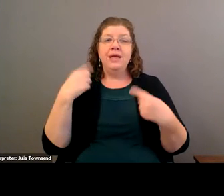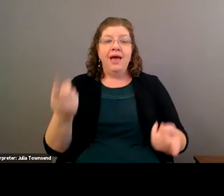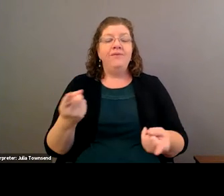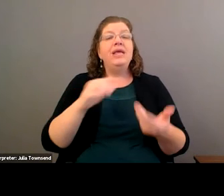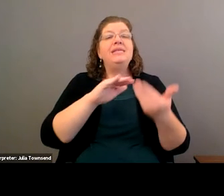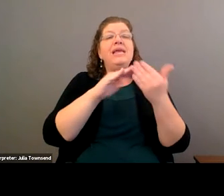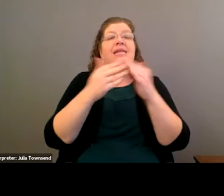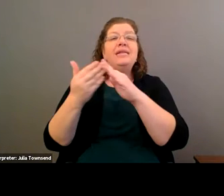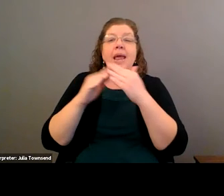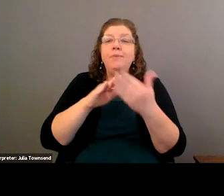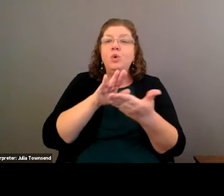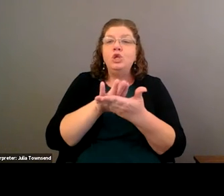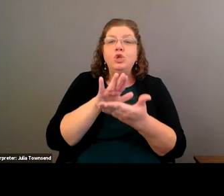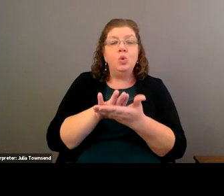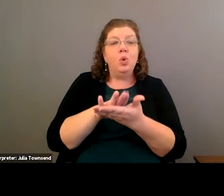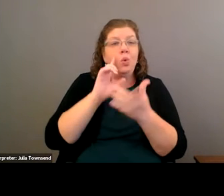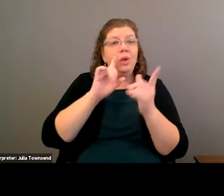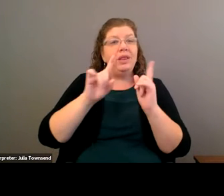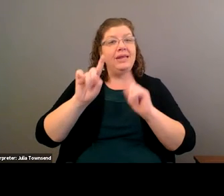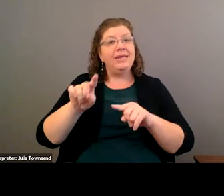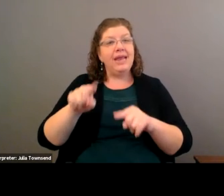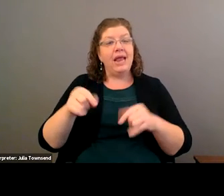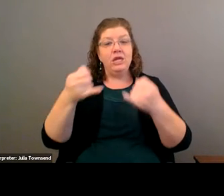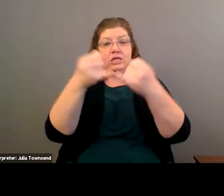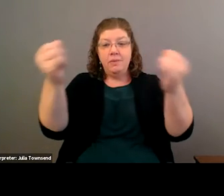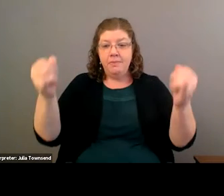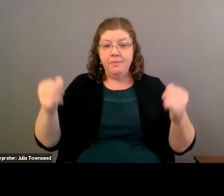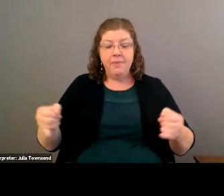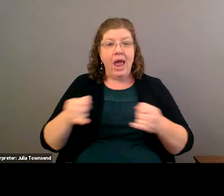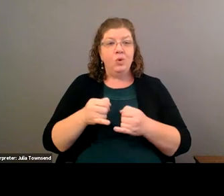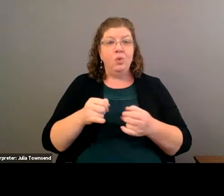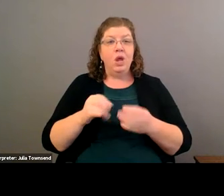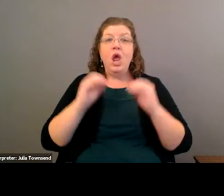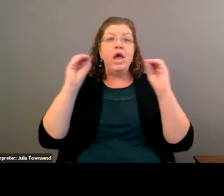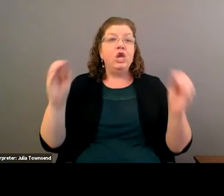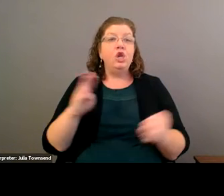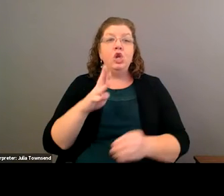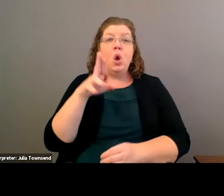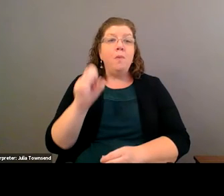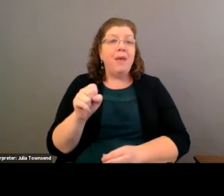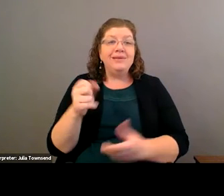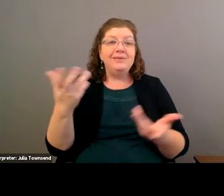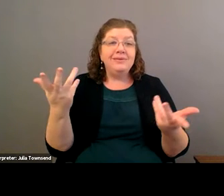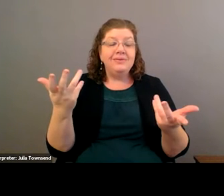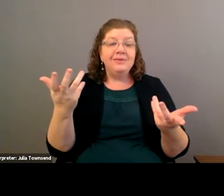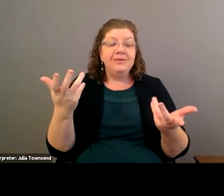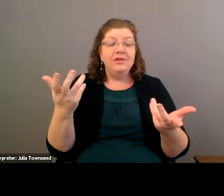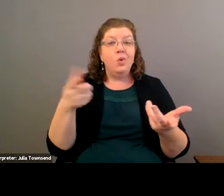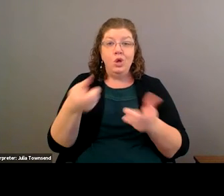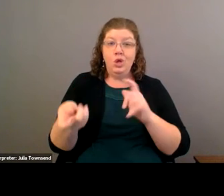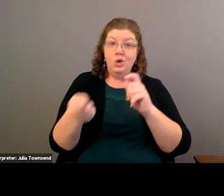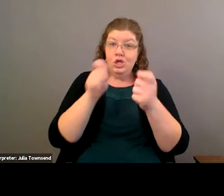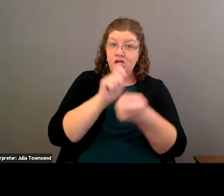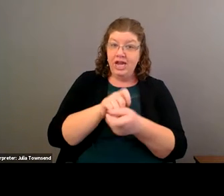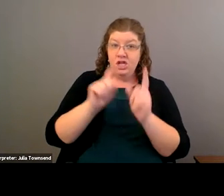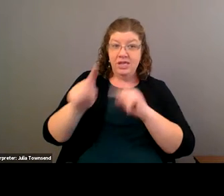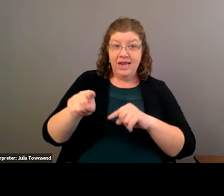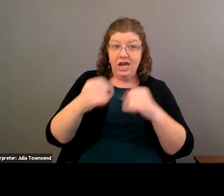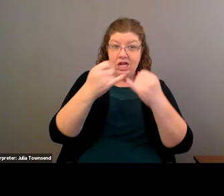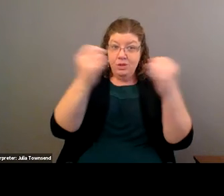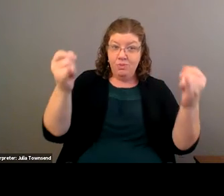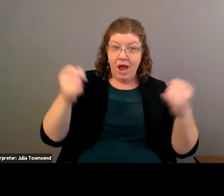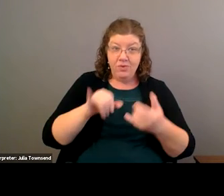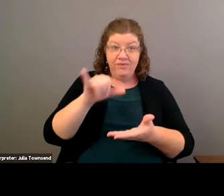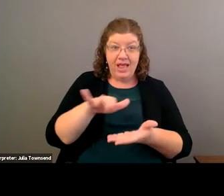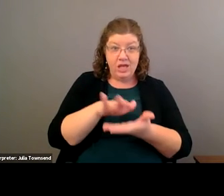Esta es una escuela del vecindario con límites de asistencia. ¿Ustedes pueden cambiar